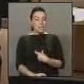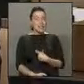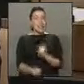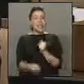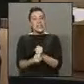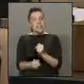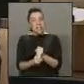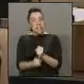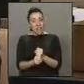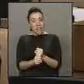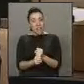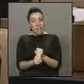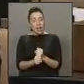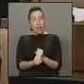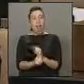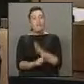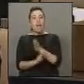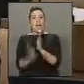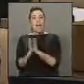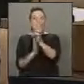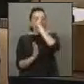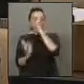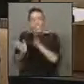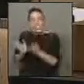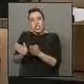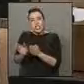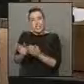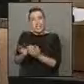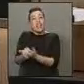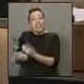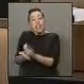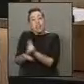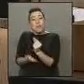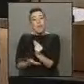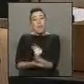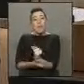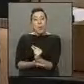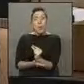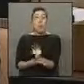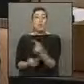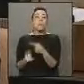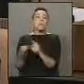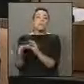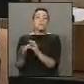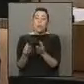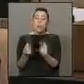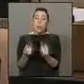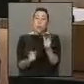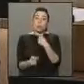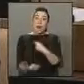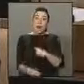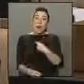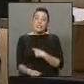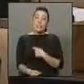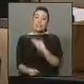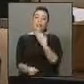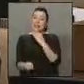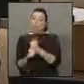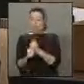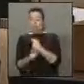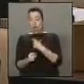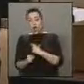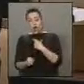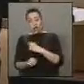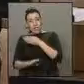trabajan y despliegan su labor en iglesias pequeñas cuyos recursos son limitados y por lo que muchos de ellos, junto con oficiar el culto